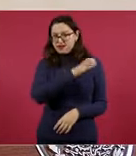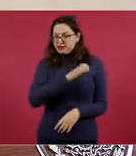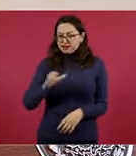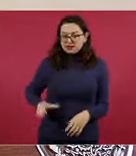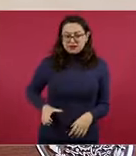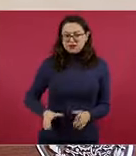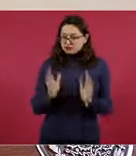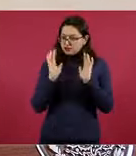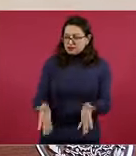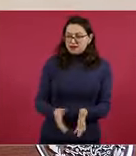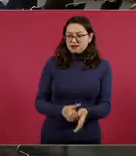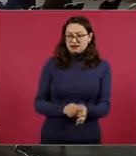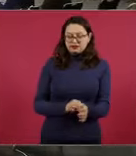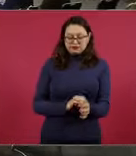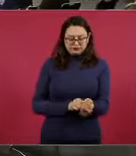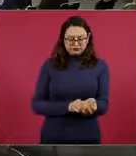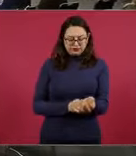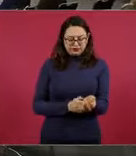para que